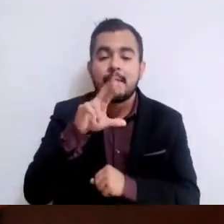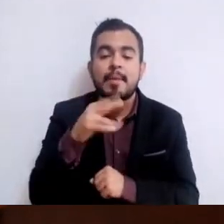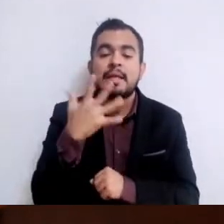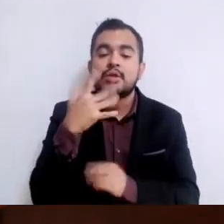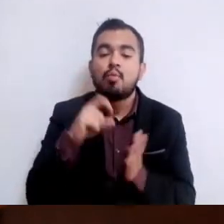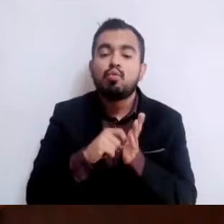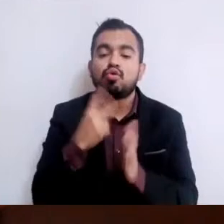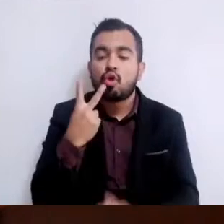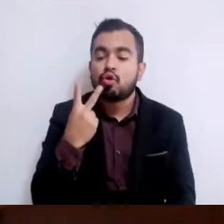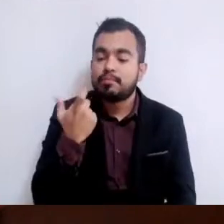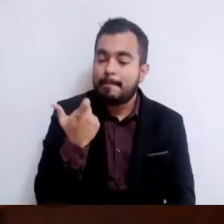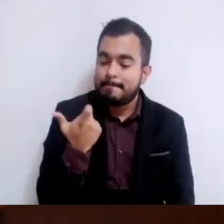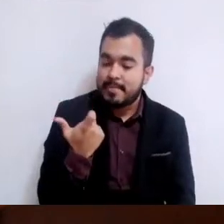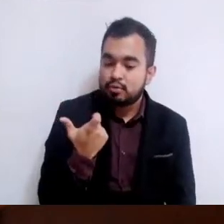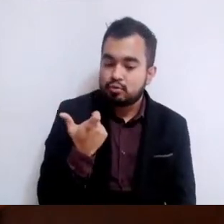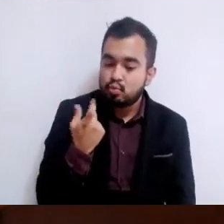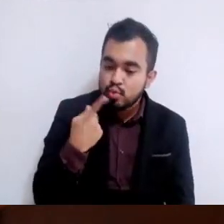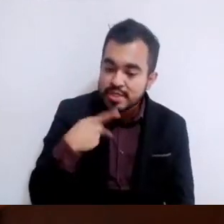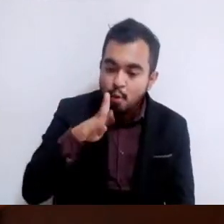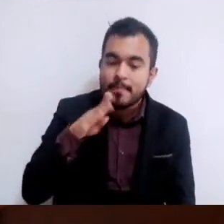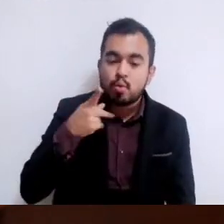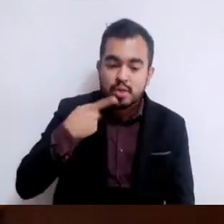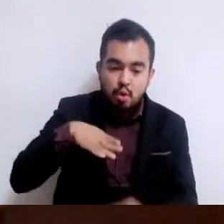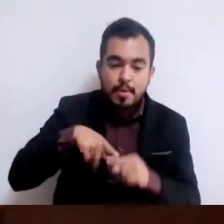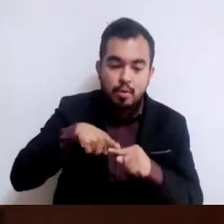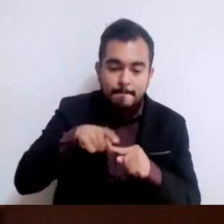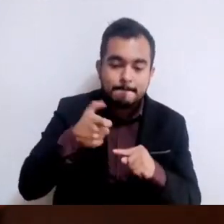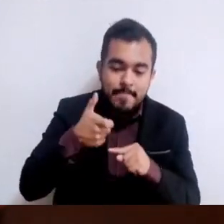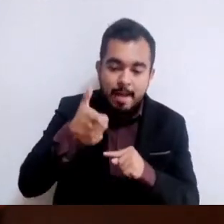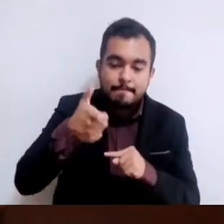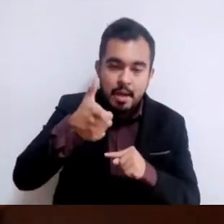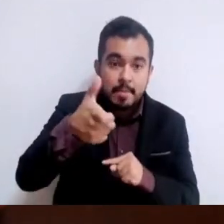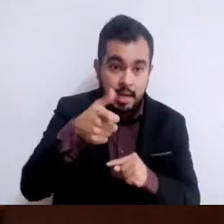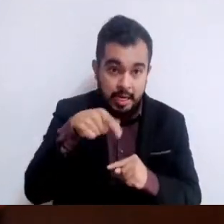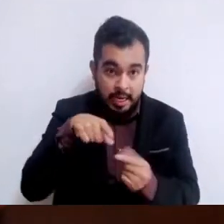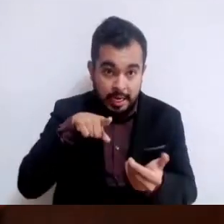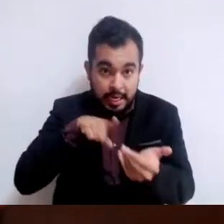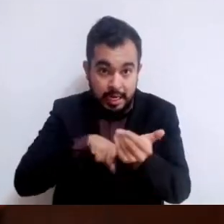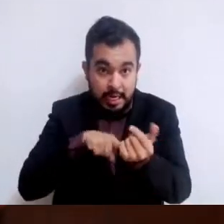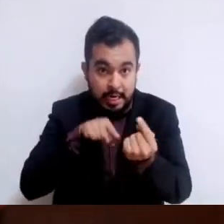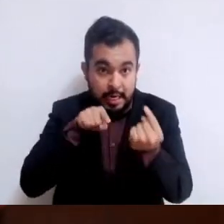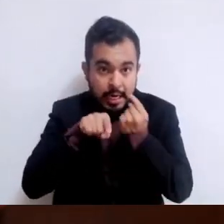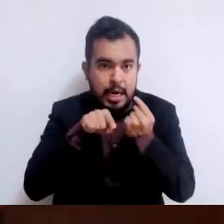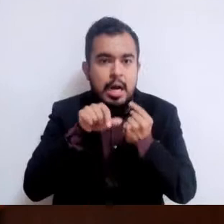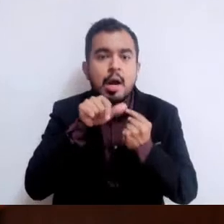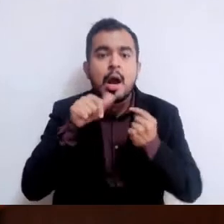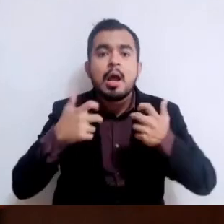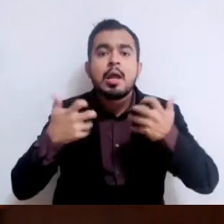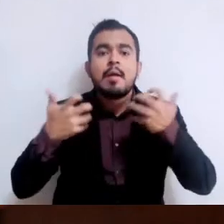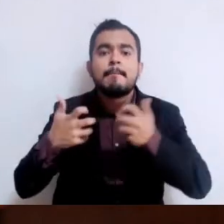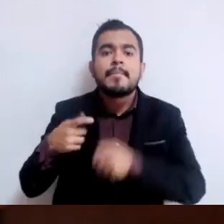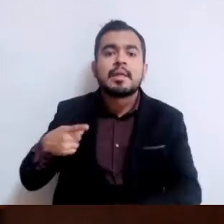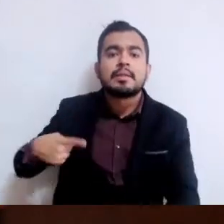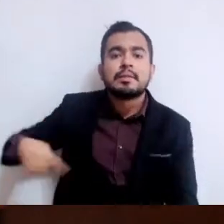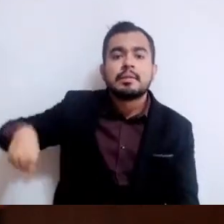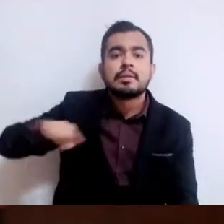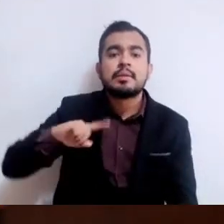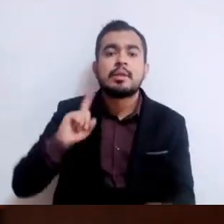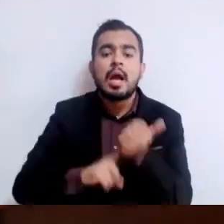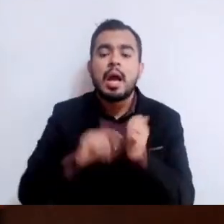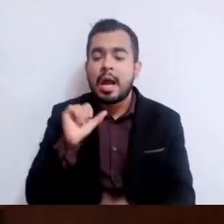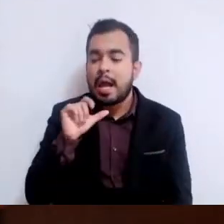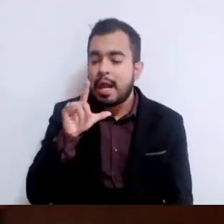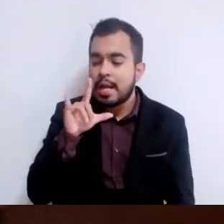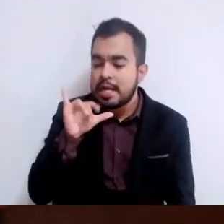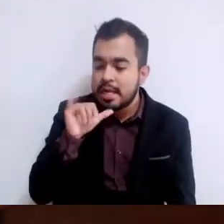y no hay que olvidar que la mayoría de estas vías de comunicación son o han sido operadas por empresas tan cuestionadas como Aliática,